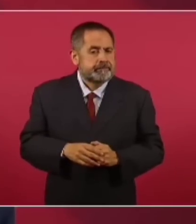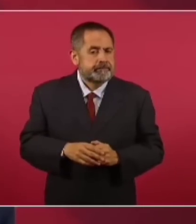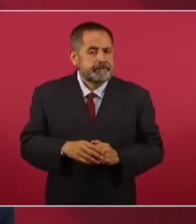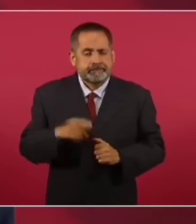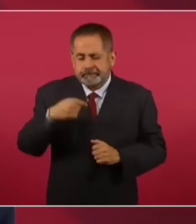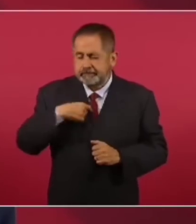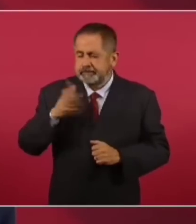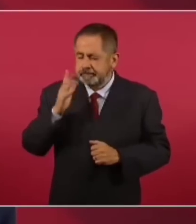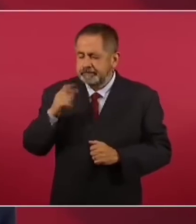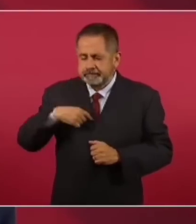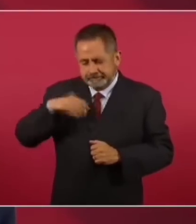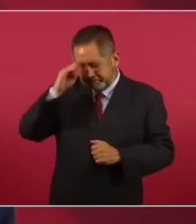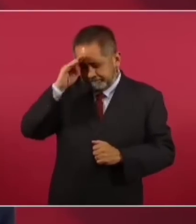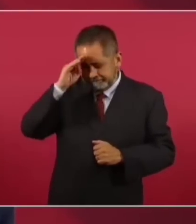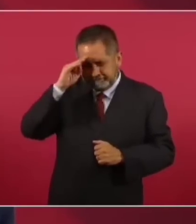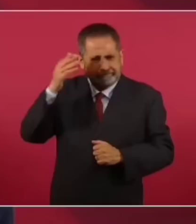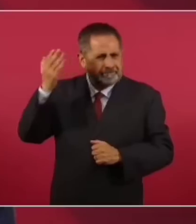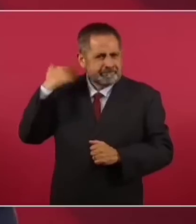llevo ya tiempo